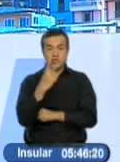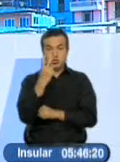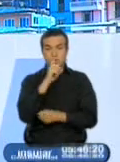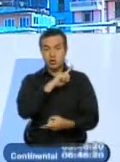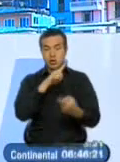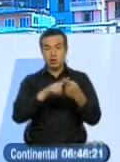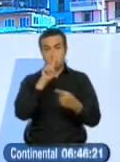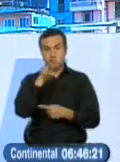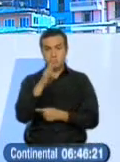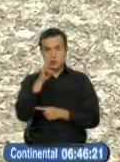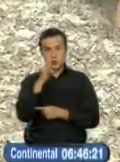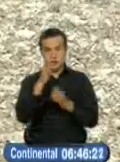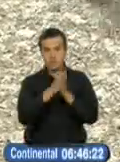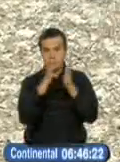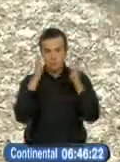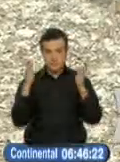2012-2017.